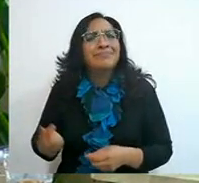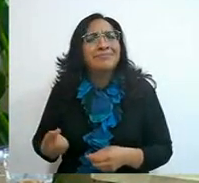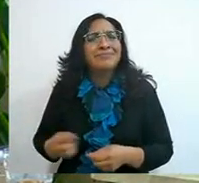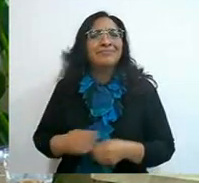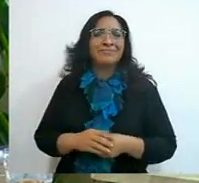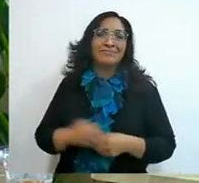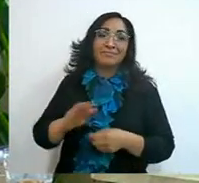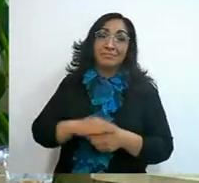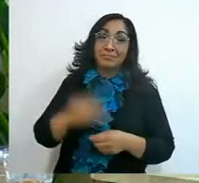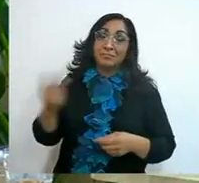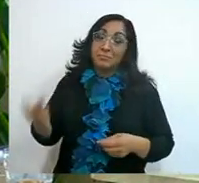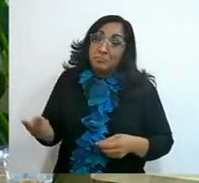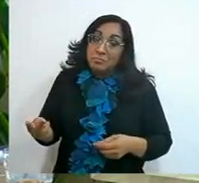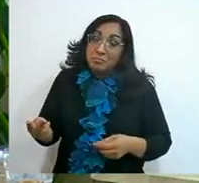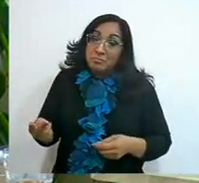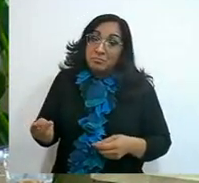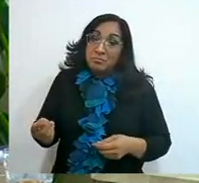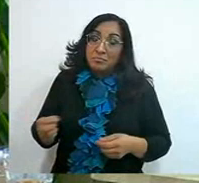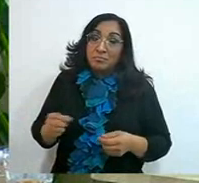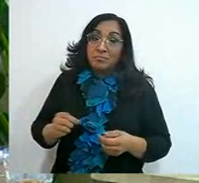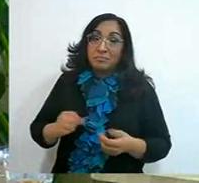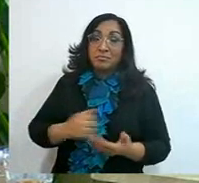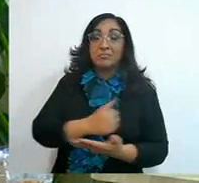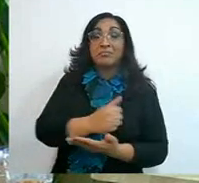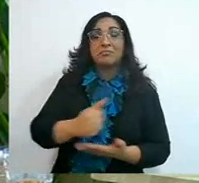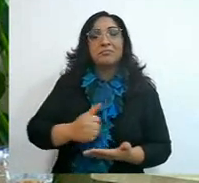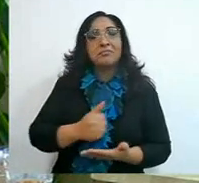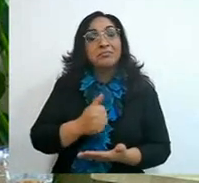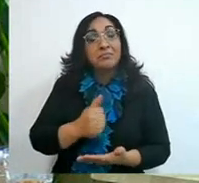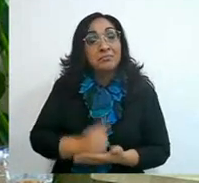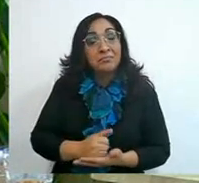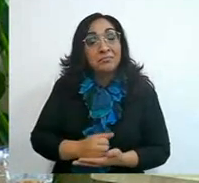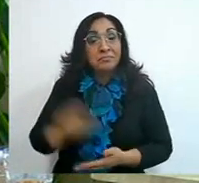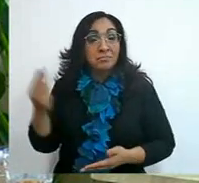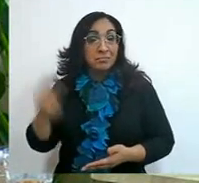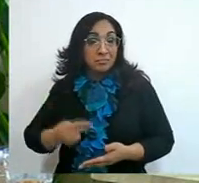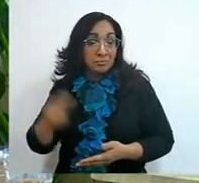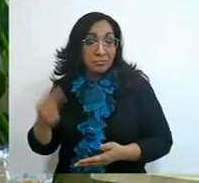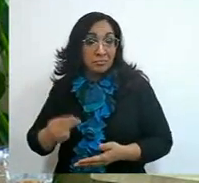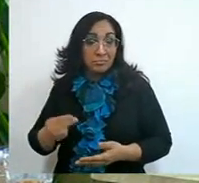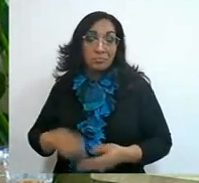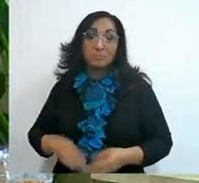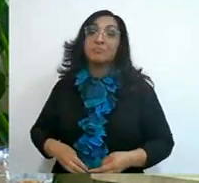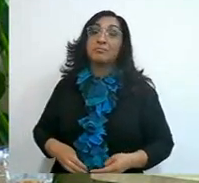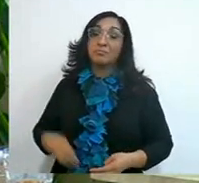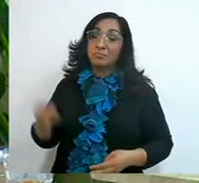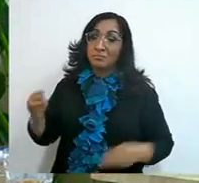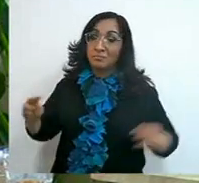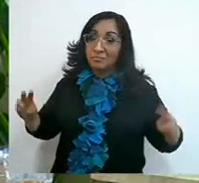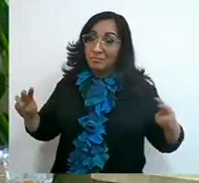era llamada la ciudad del rey, el monte del rey.